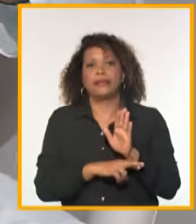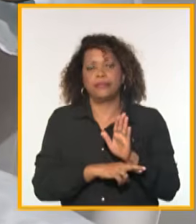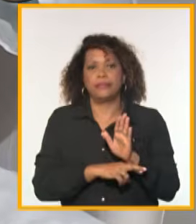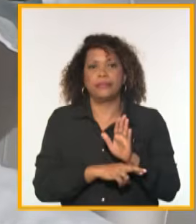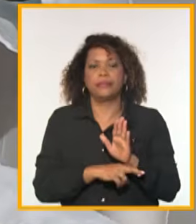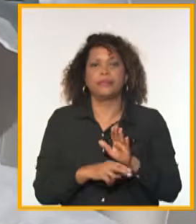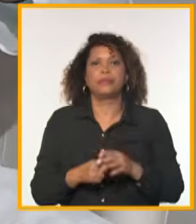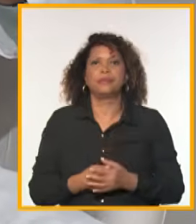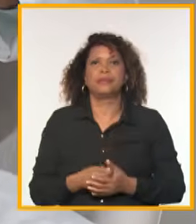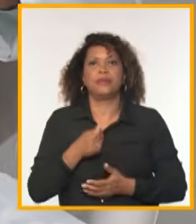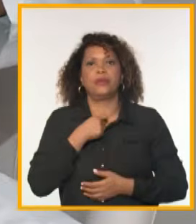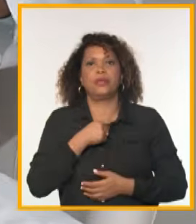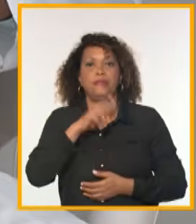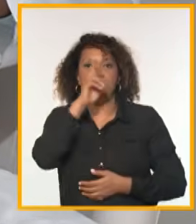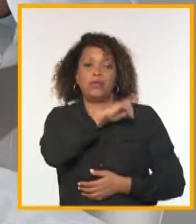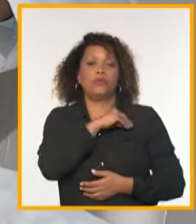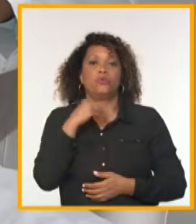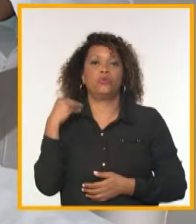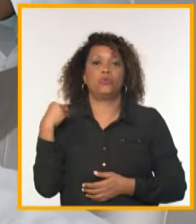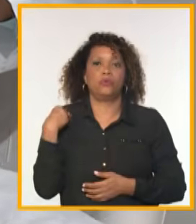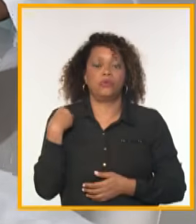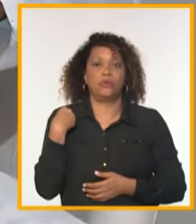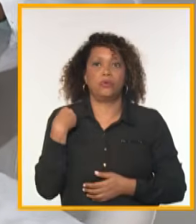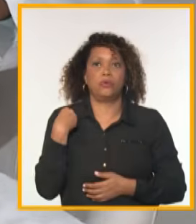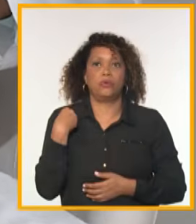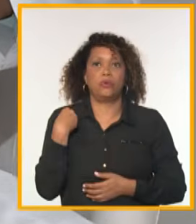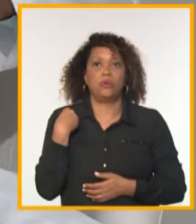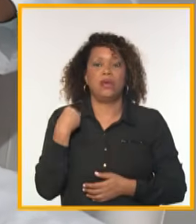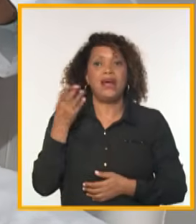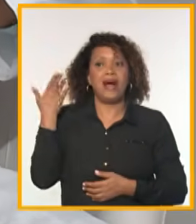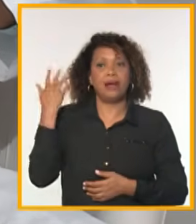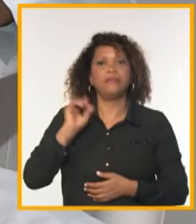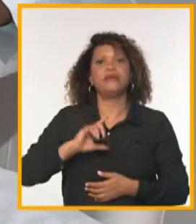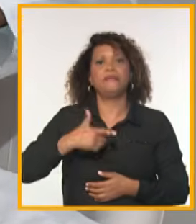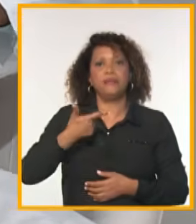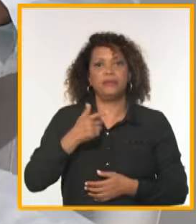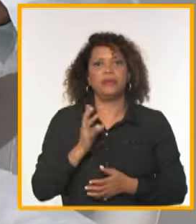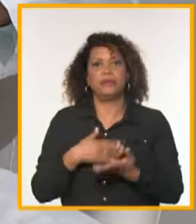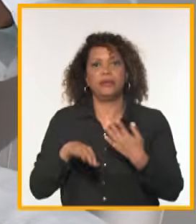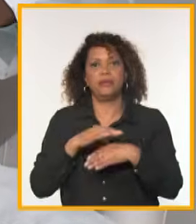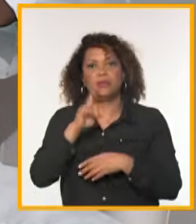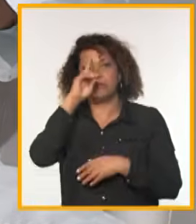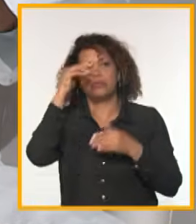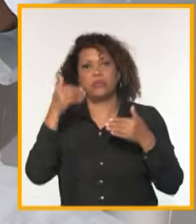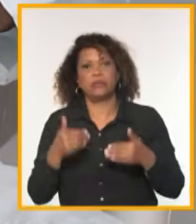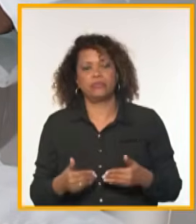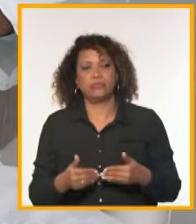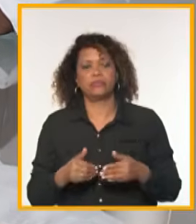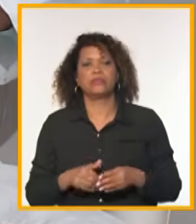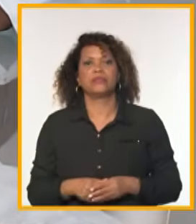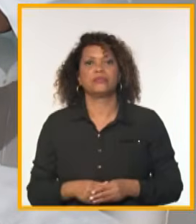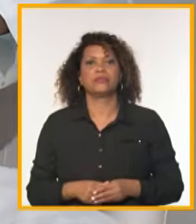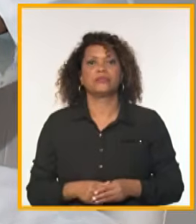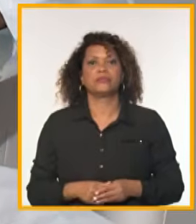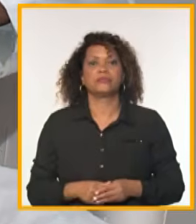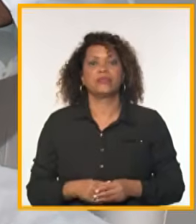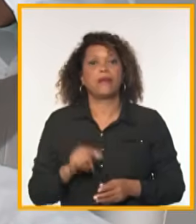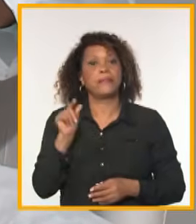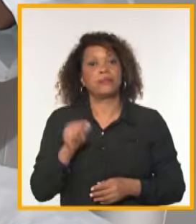doctor Terry... era viceministro de Salud. Viceministro de Salud, excelente